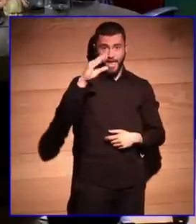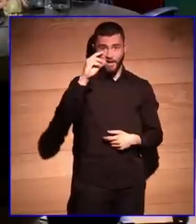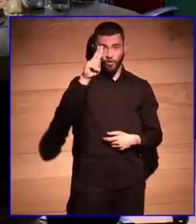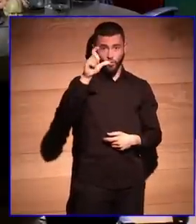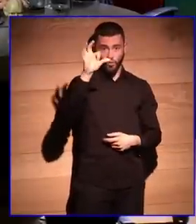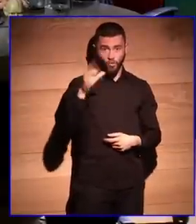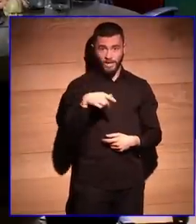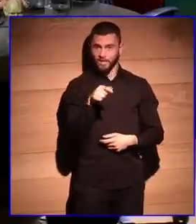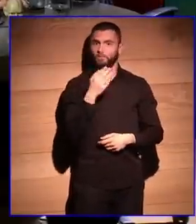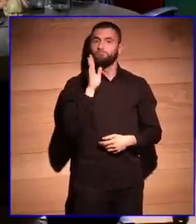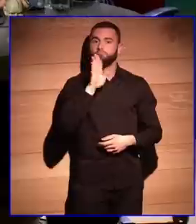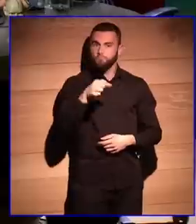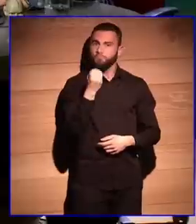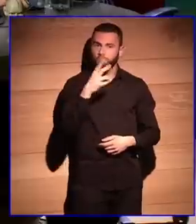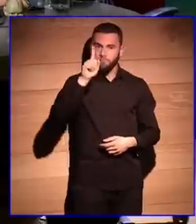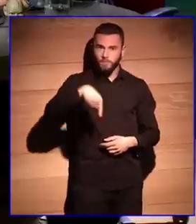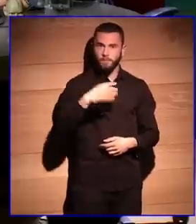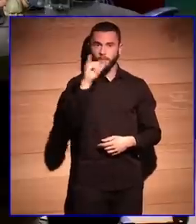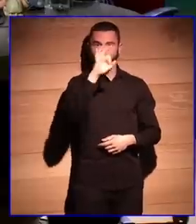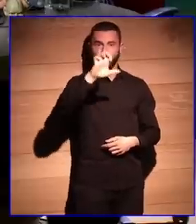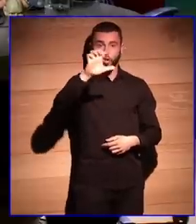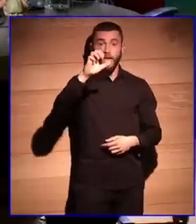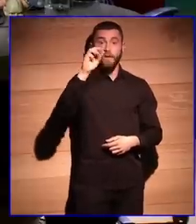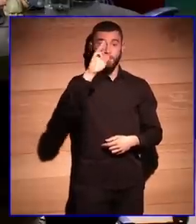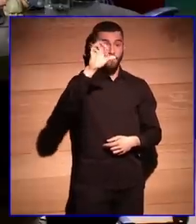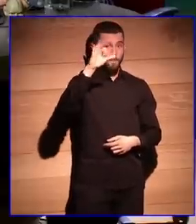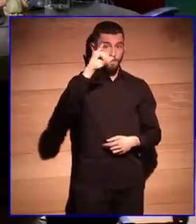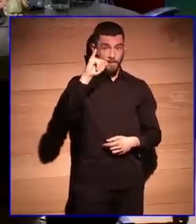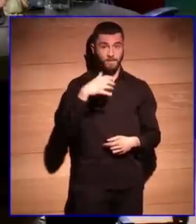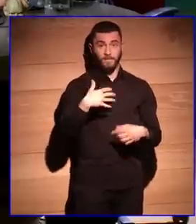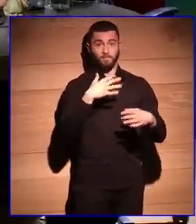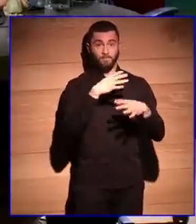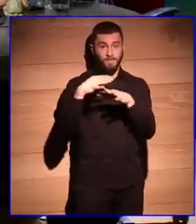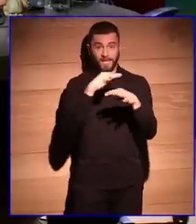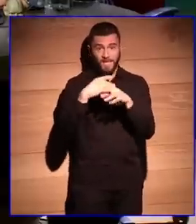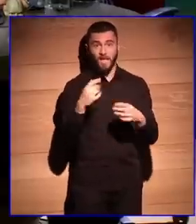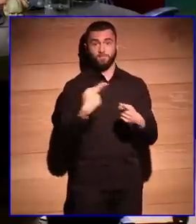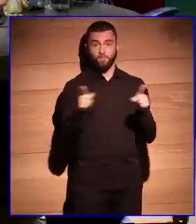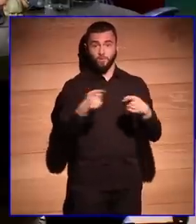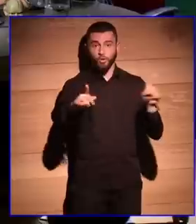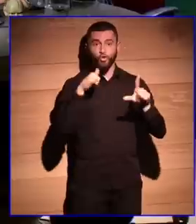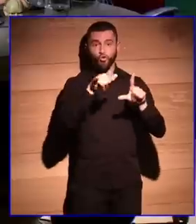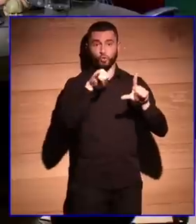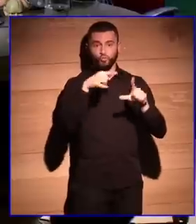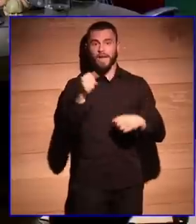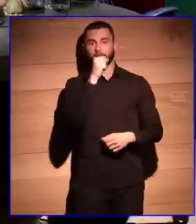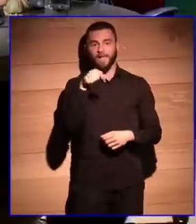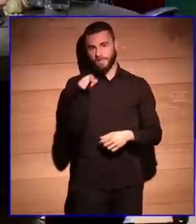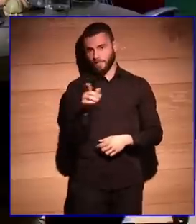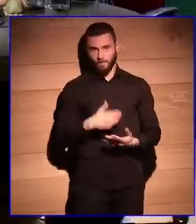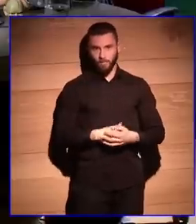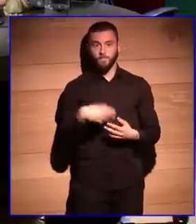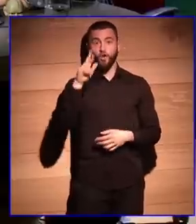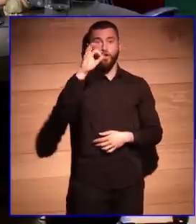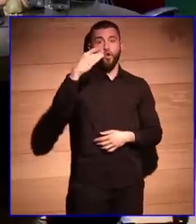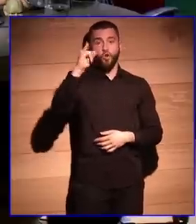villanos favoritos. Iba a decir que Joe Pesci, recordar que es un cantante de jazz estupendo que tiene bastantes grabaciones en YouTube, y echarle un ojo, está muy divertido. Pero fíjate, Alan Rickman en Robin